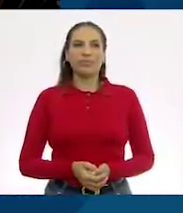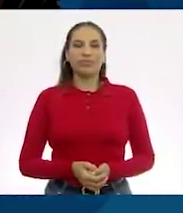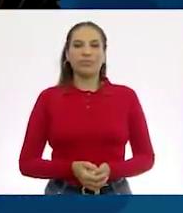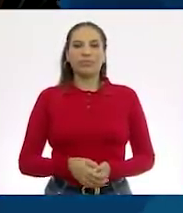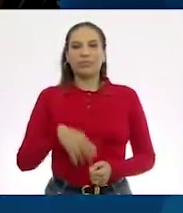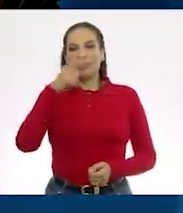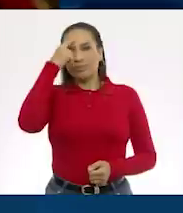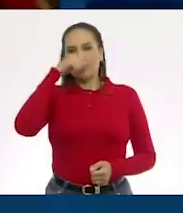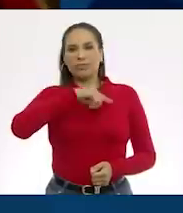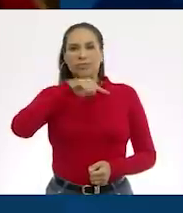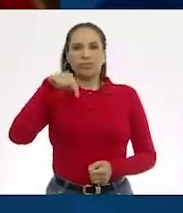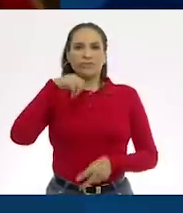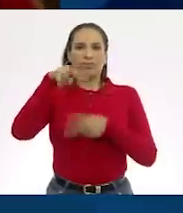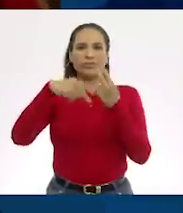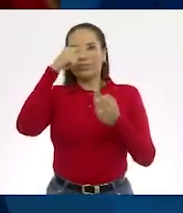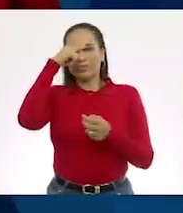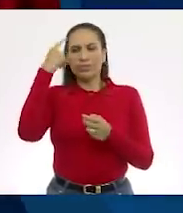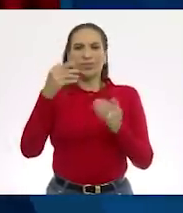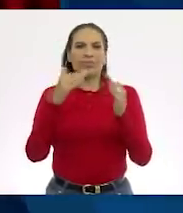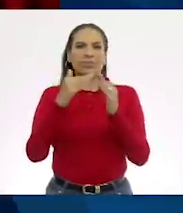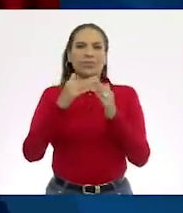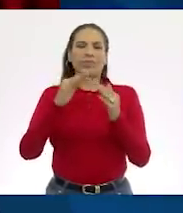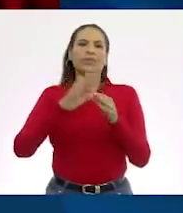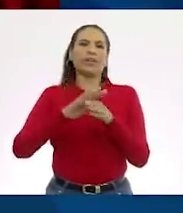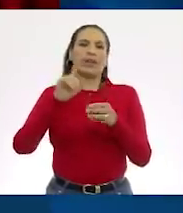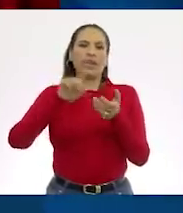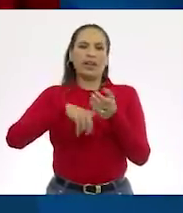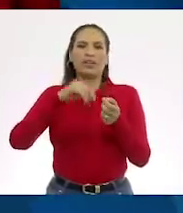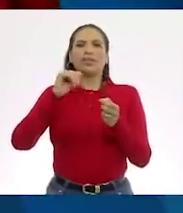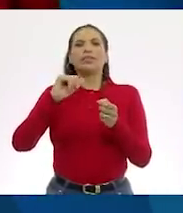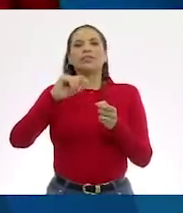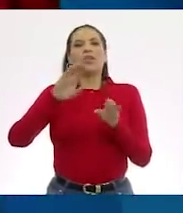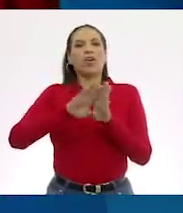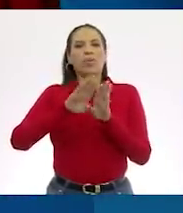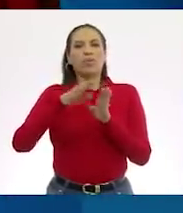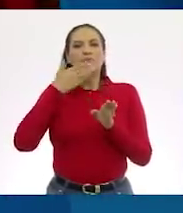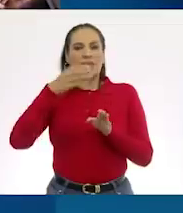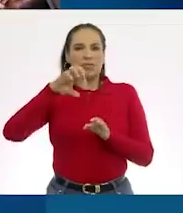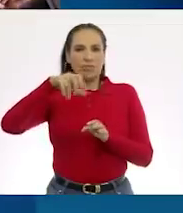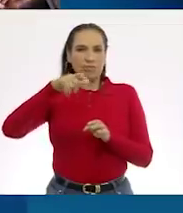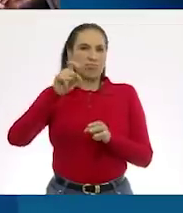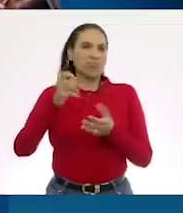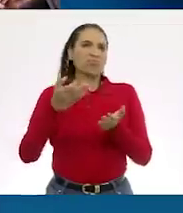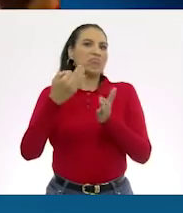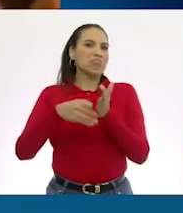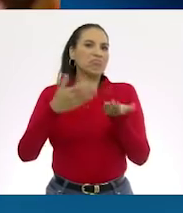Para nosotros es muy fácil llegar a la casa, abrir la llave ya, pero hay mucha gente que no tiene esa facilidad.